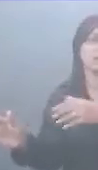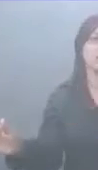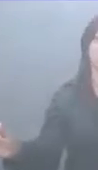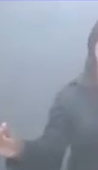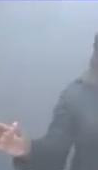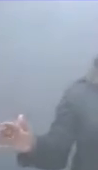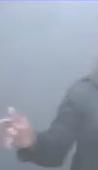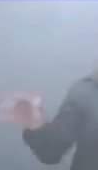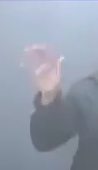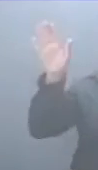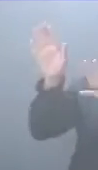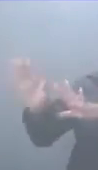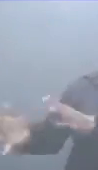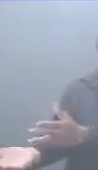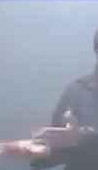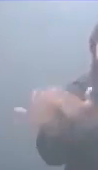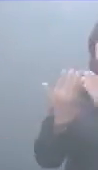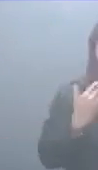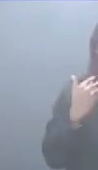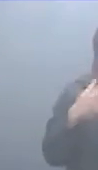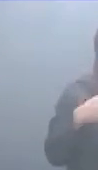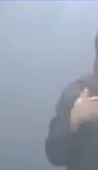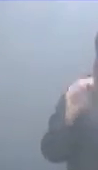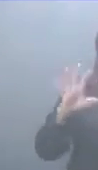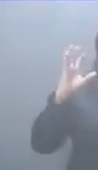sin importar su color político.